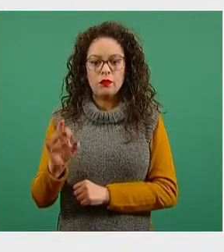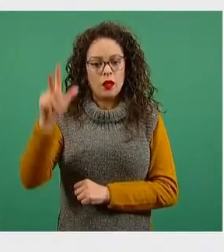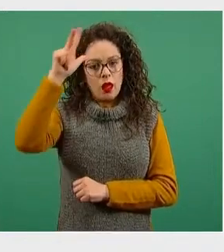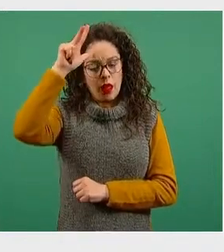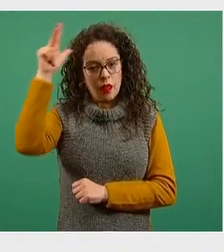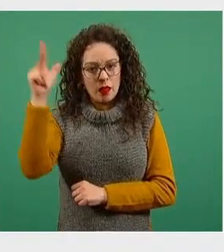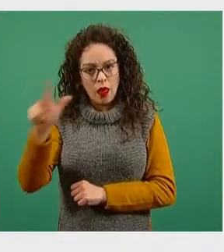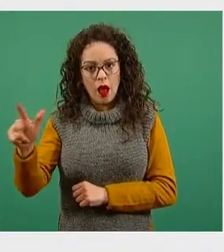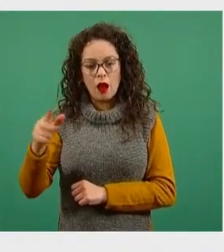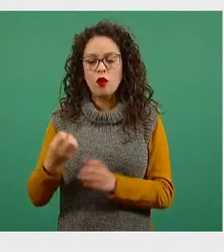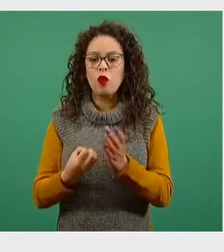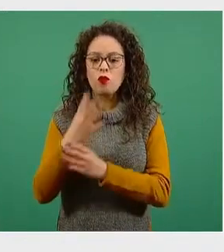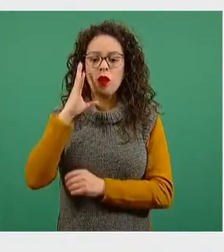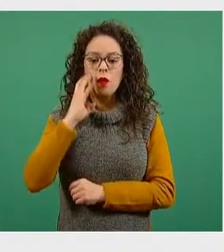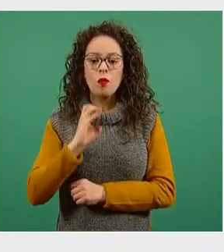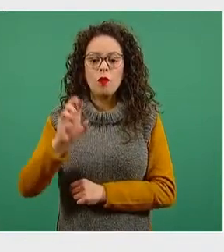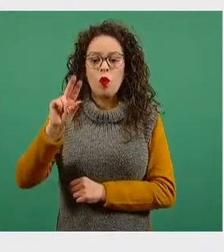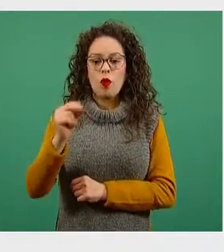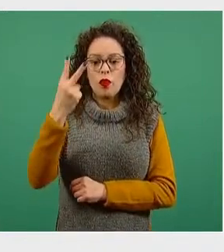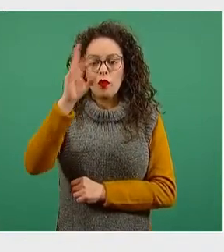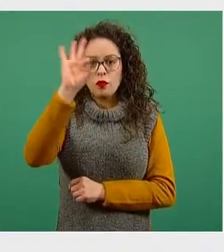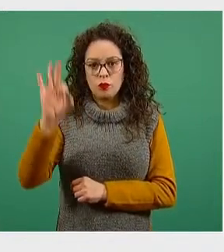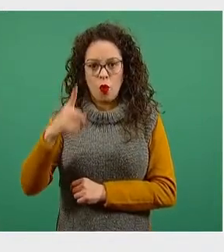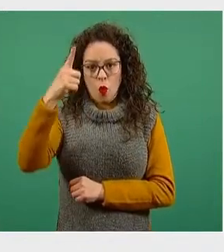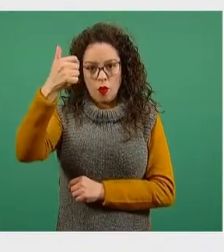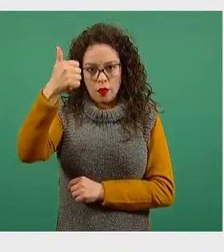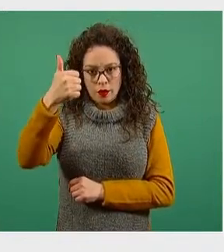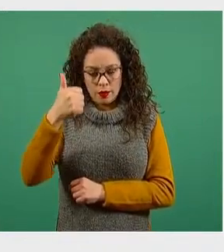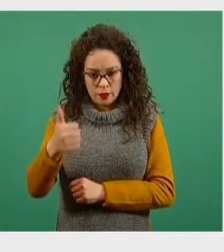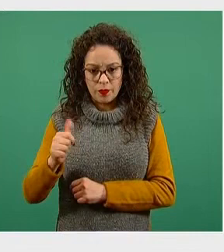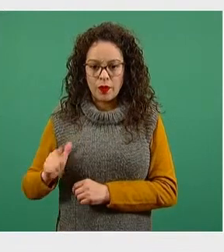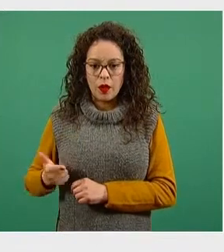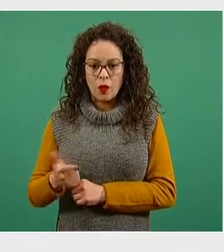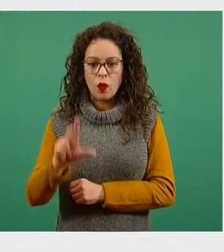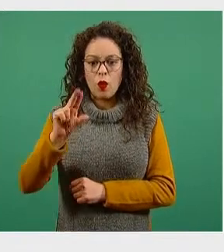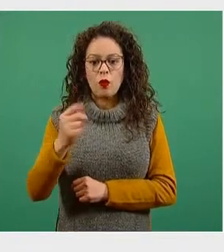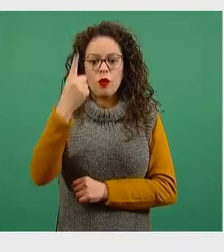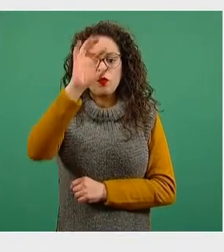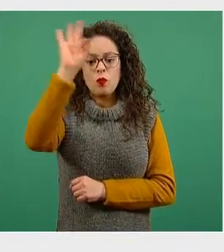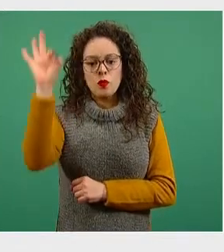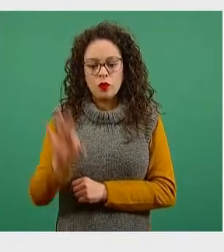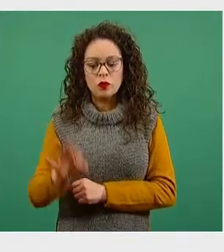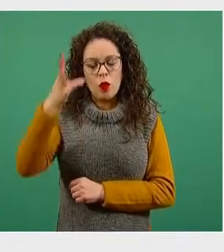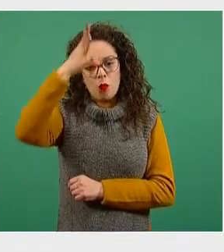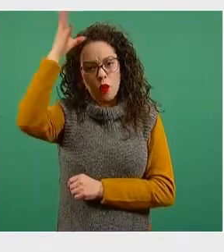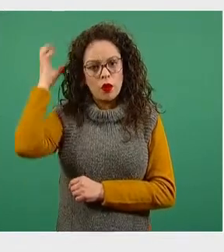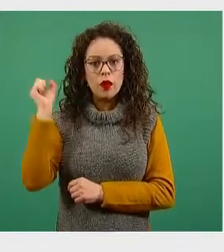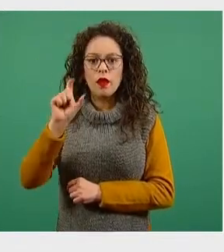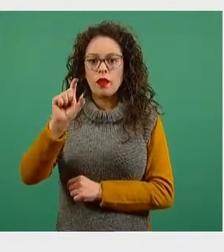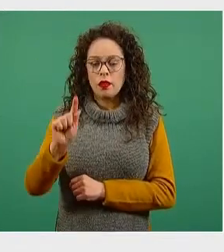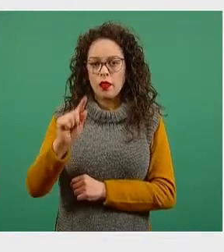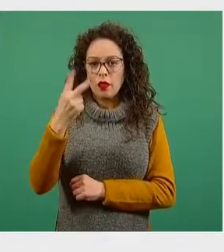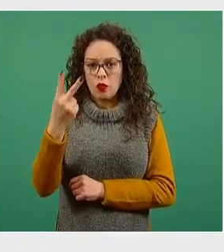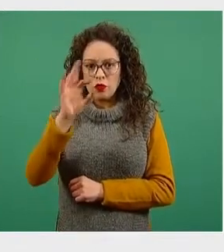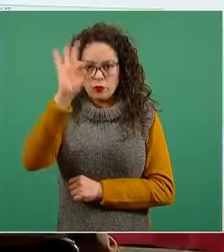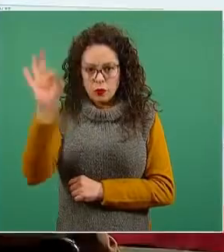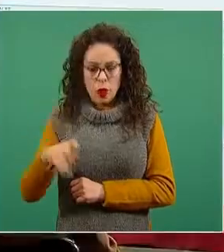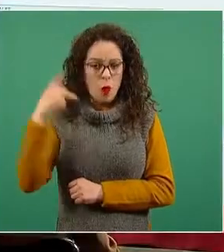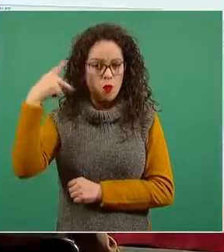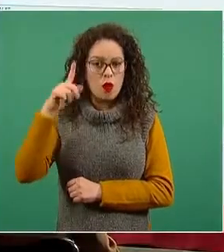León con 82% cada uno, Guanajuato 81%, Morelos 72% y Puebla